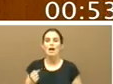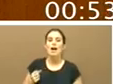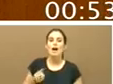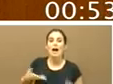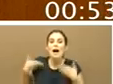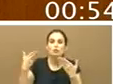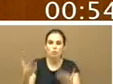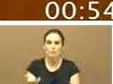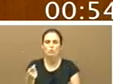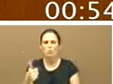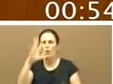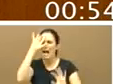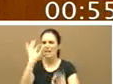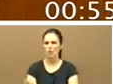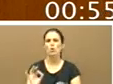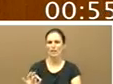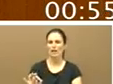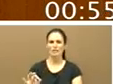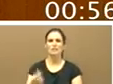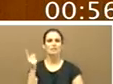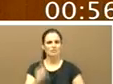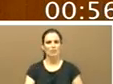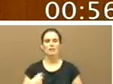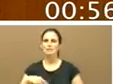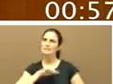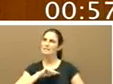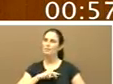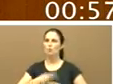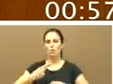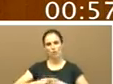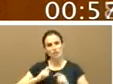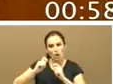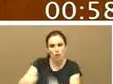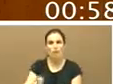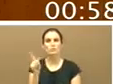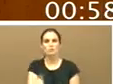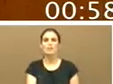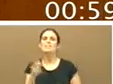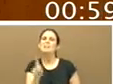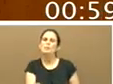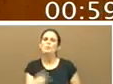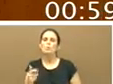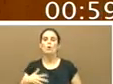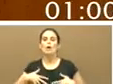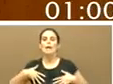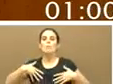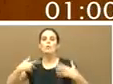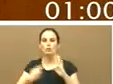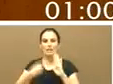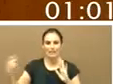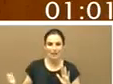poner racionalidad, a poner sentido político y a eliminar la emocionalidad